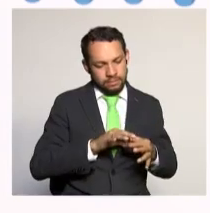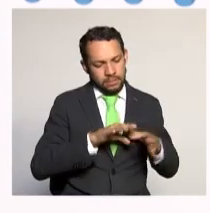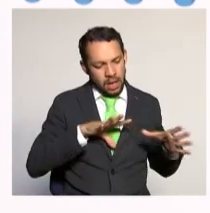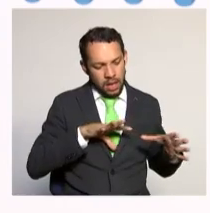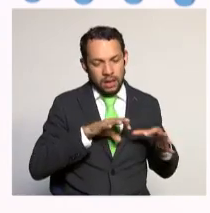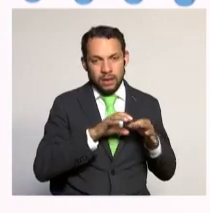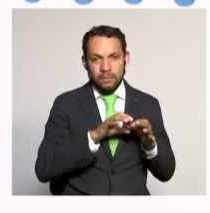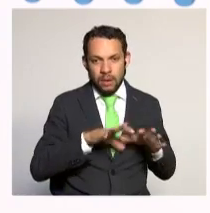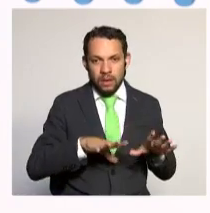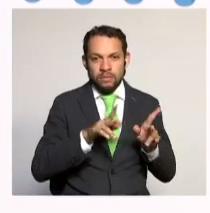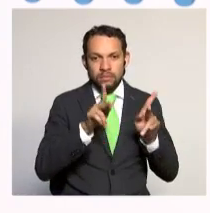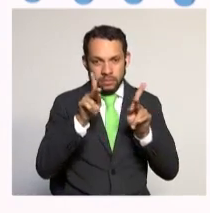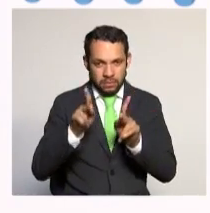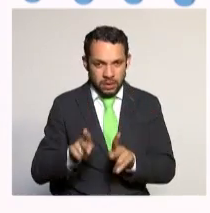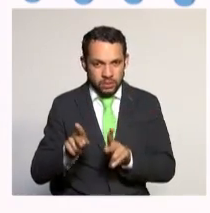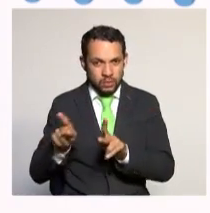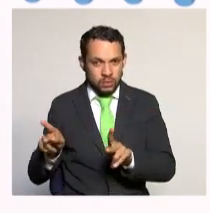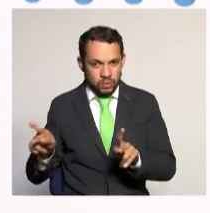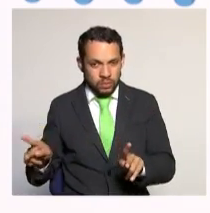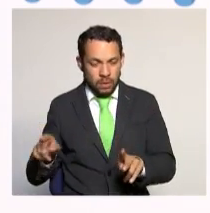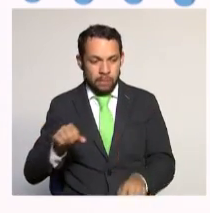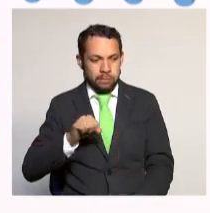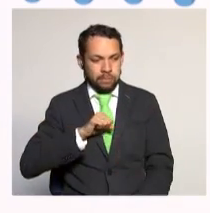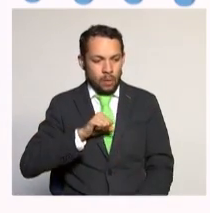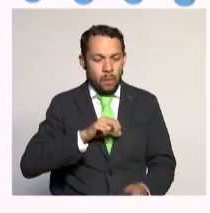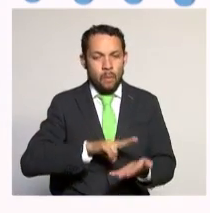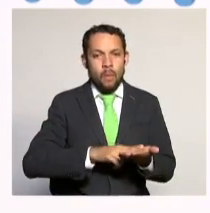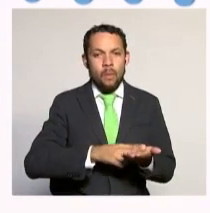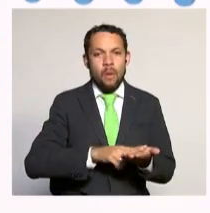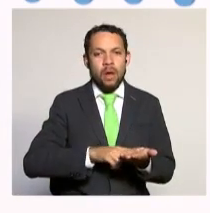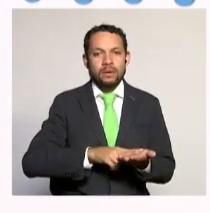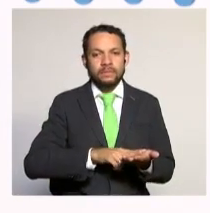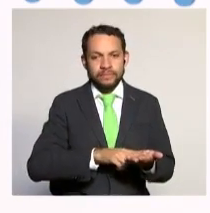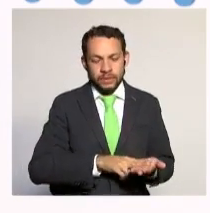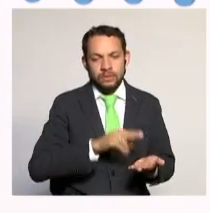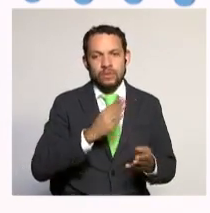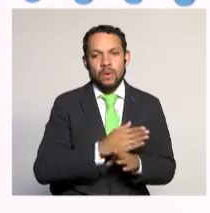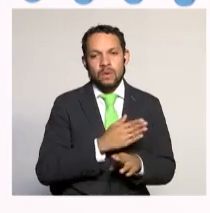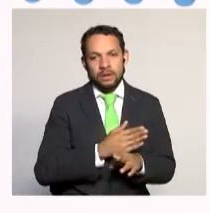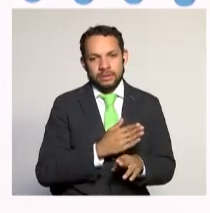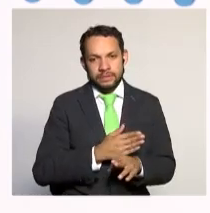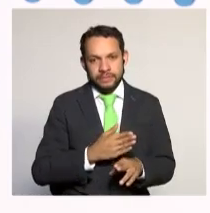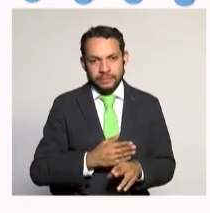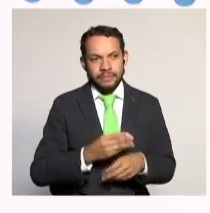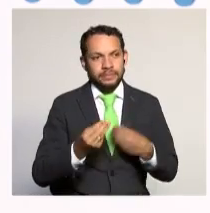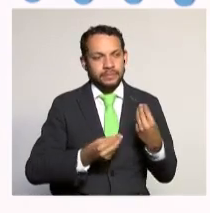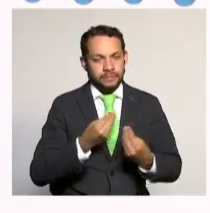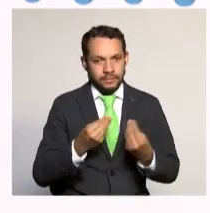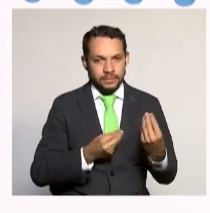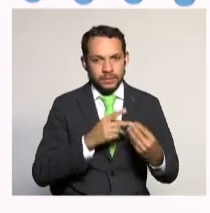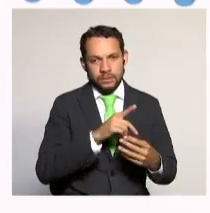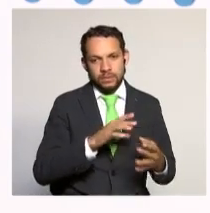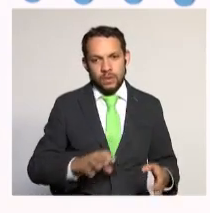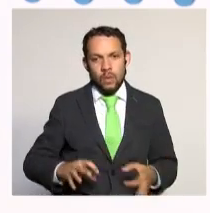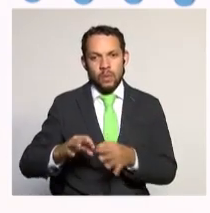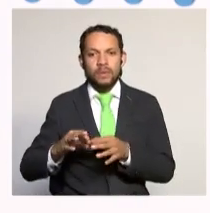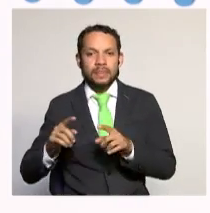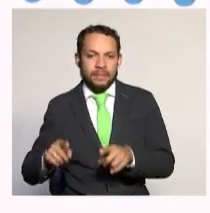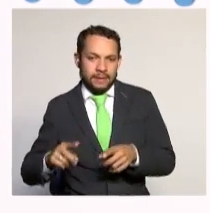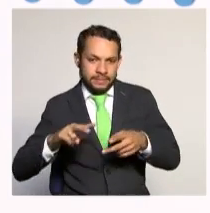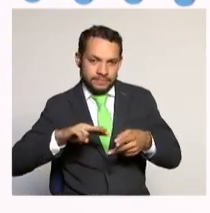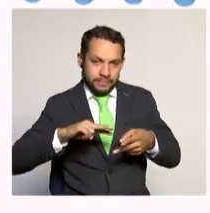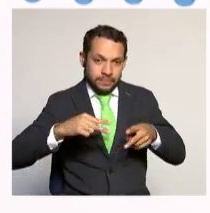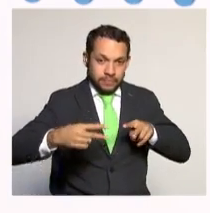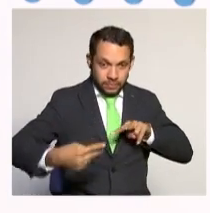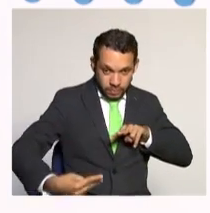muchas personas con enfermedad epiléptica tienen es canalopatías y esas alteraciones tienen vínculo genético también,